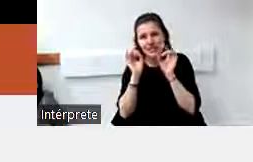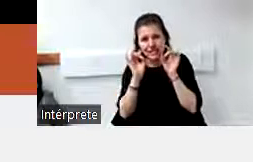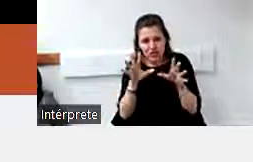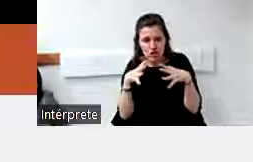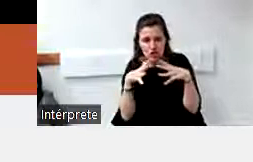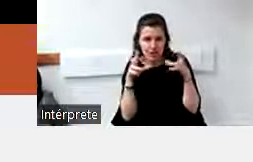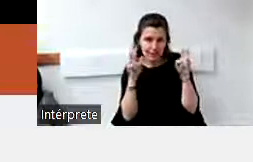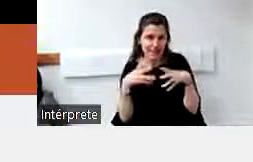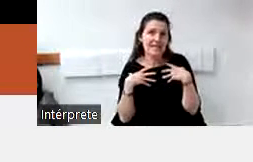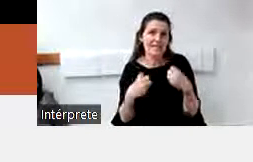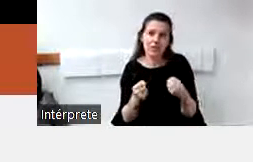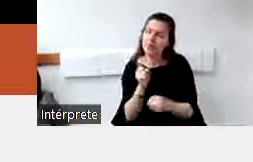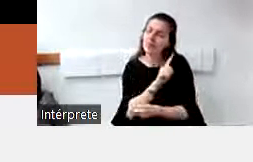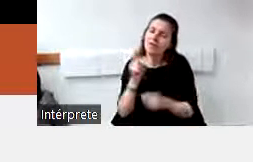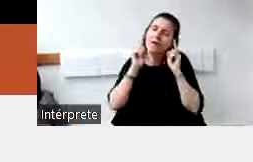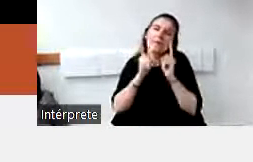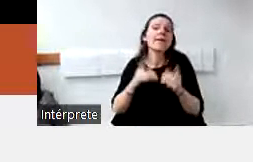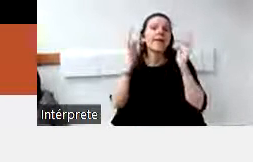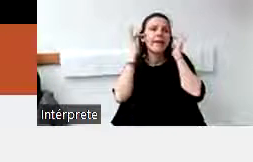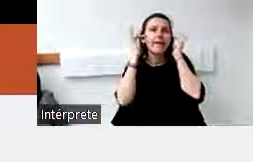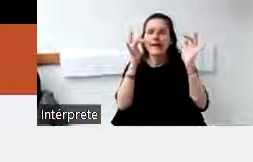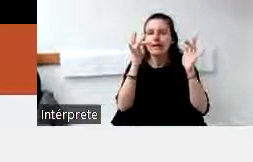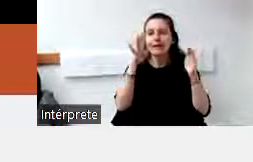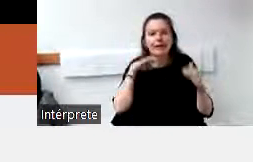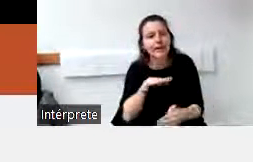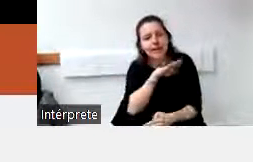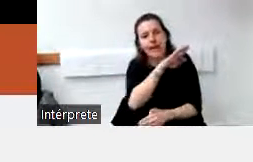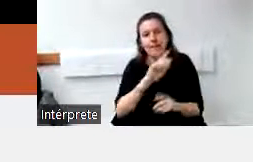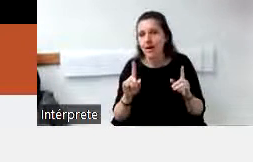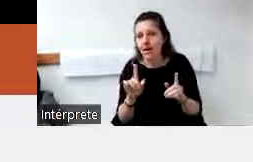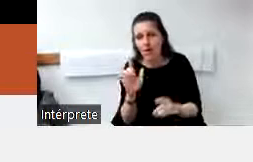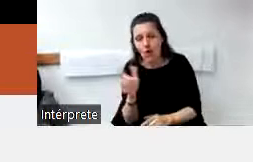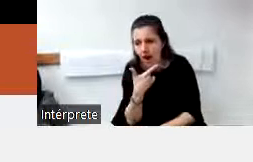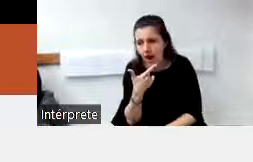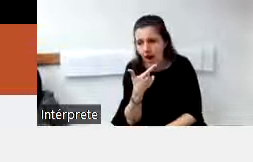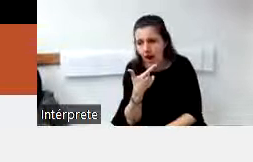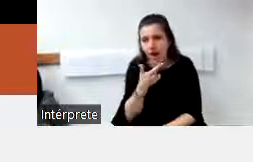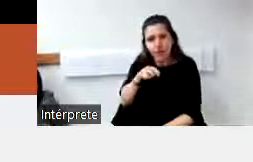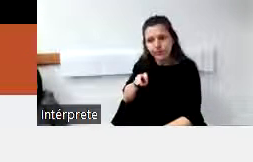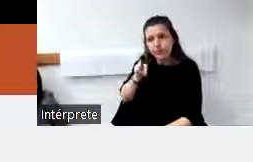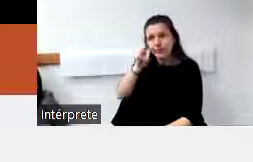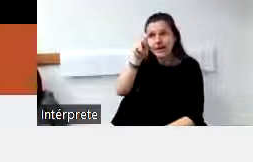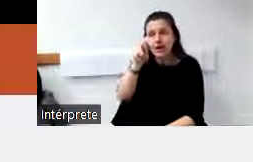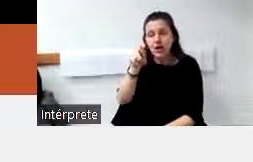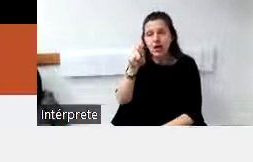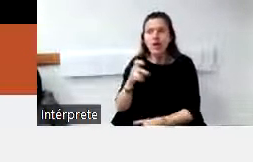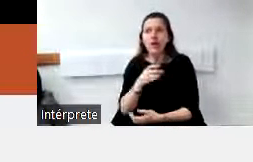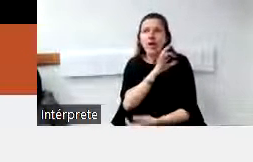podríamos hablar de los centros educativos sin rampas, con 20 o 30 escalones, o podríamos